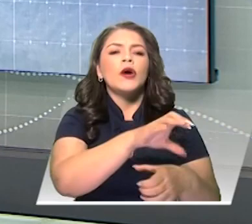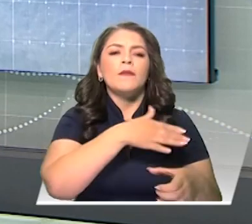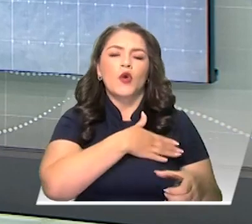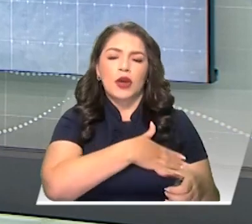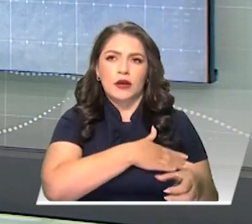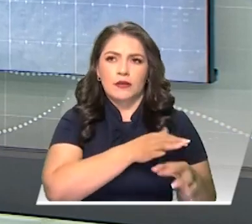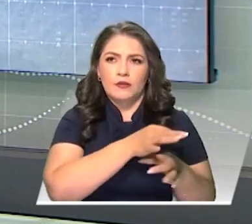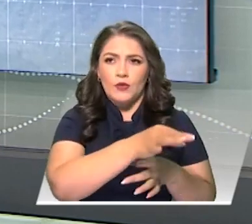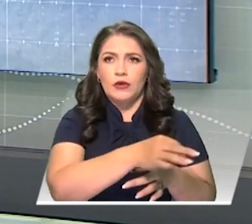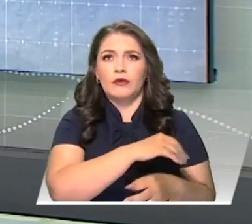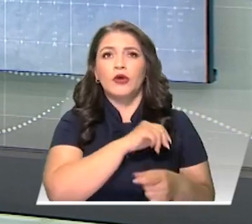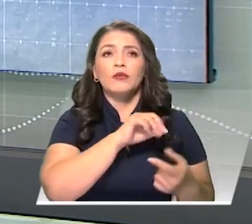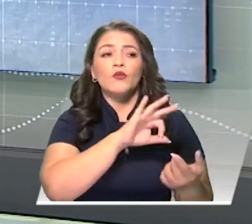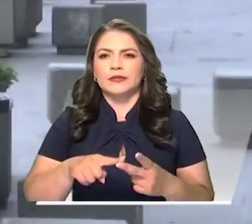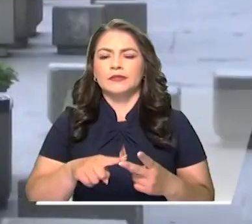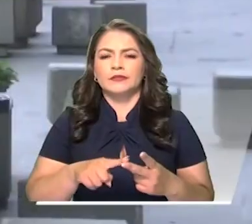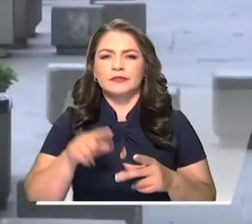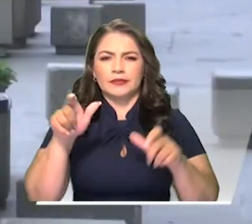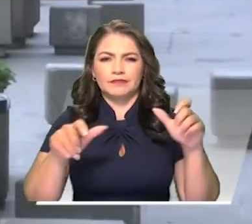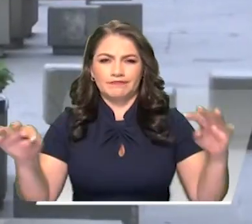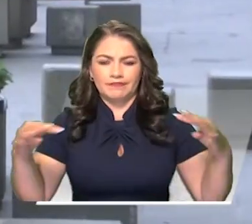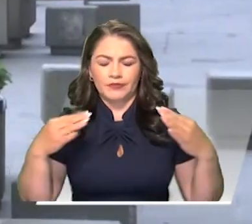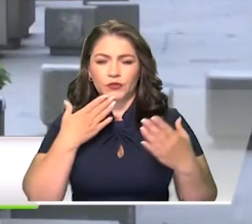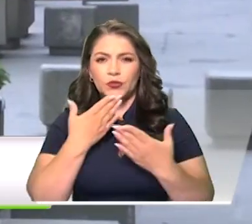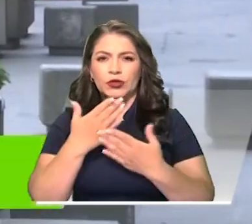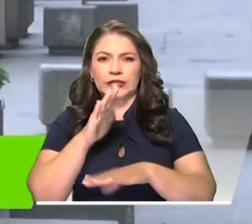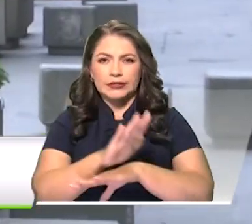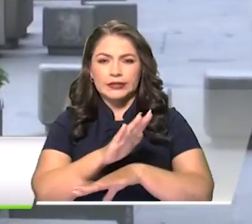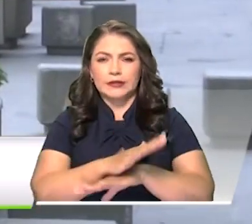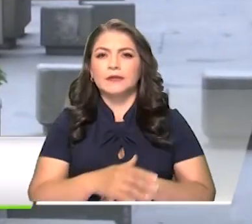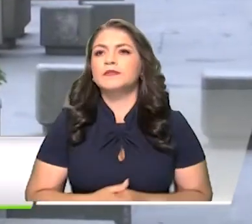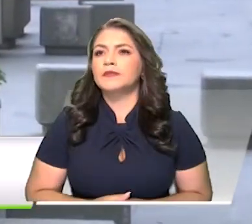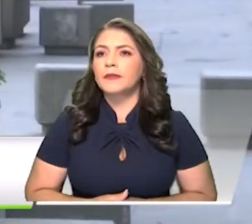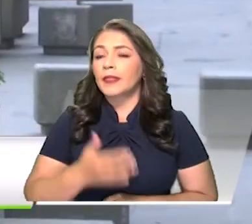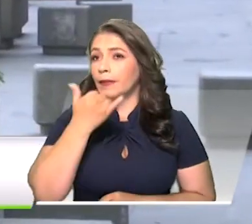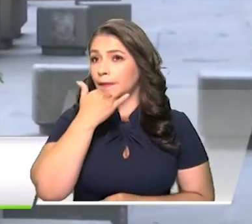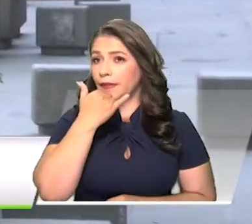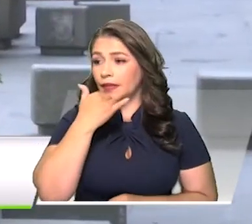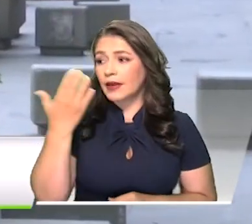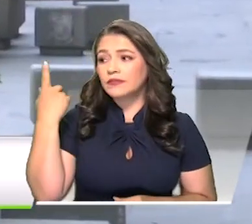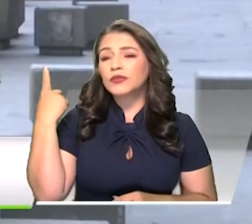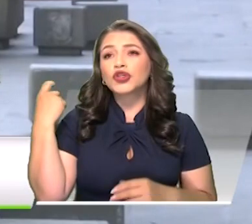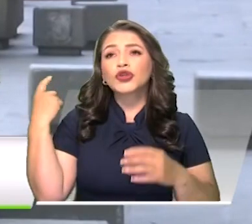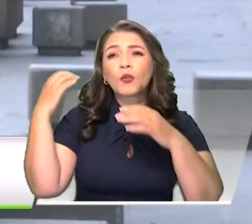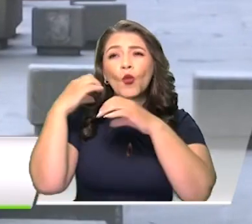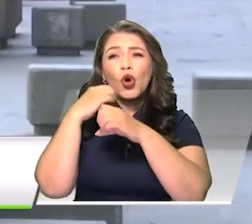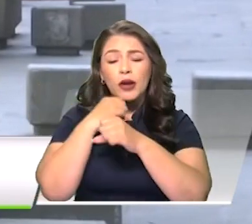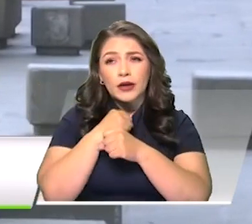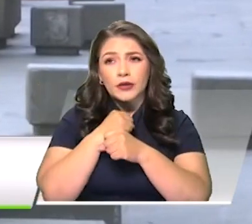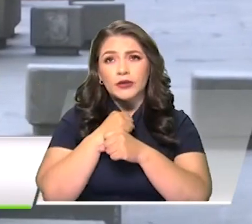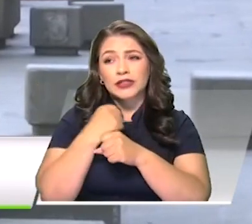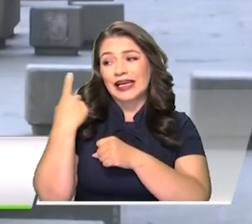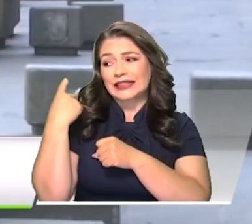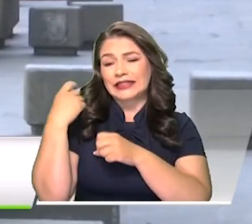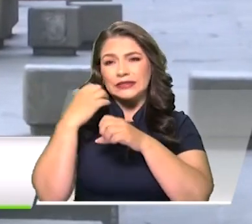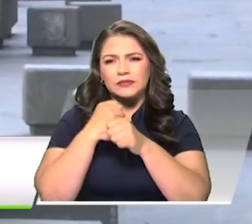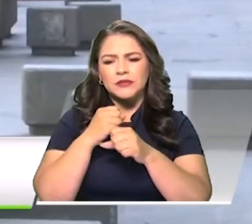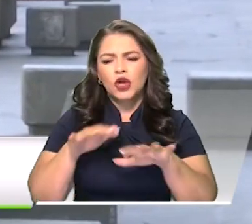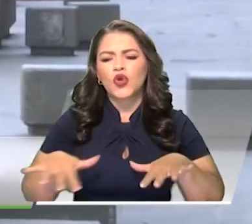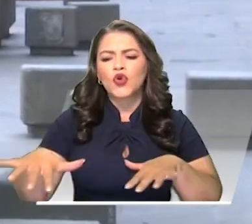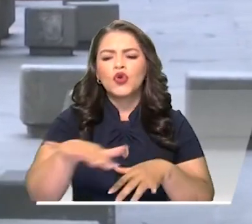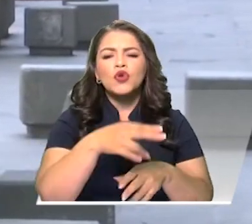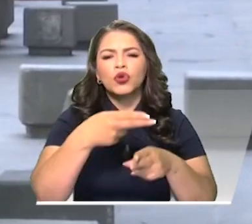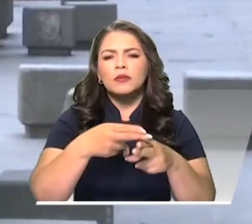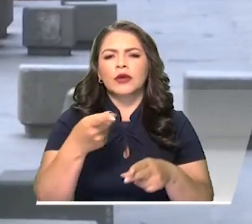últimas horas tres muertos y dos heridos ya el hecho ocurrió en horas de la noche en el sector conocido como los guayacanes esto